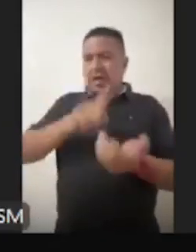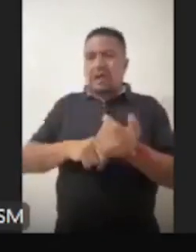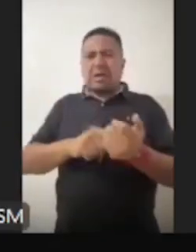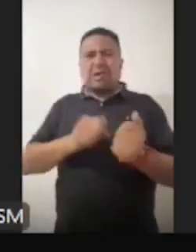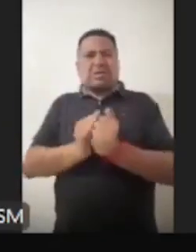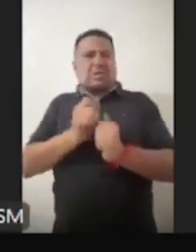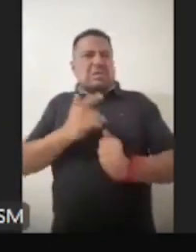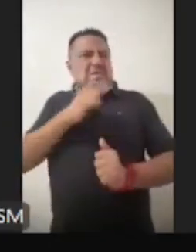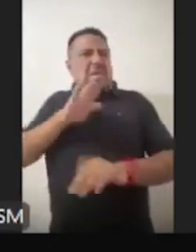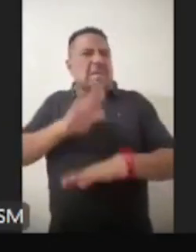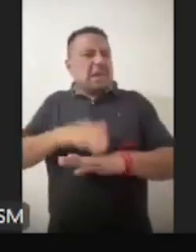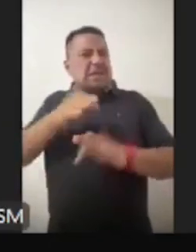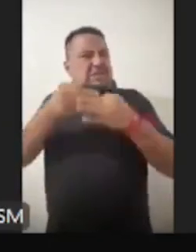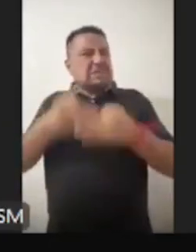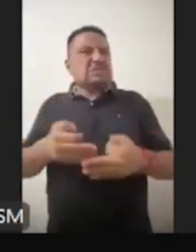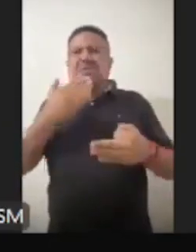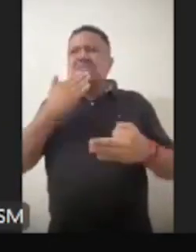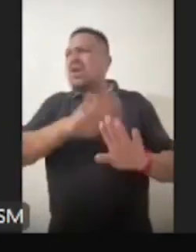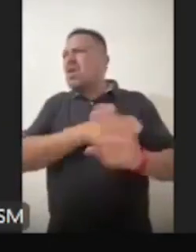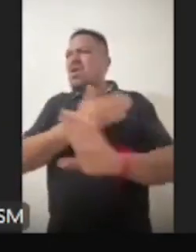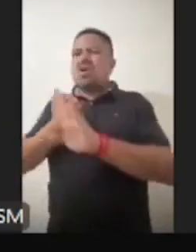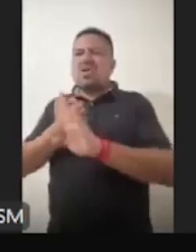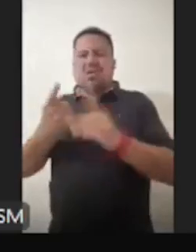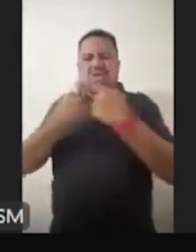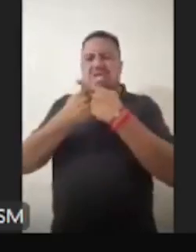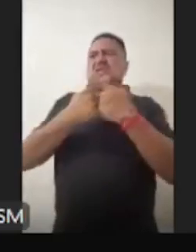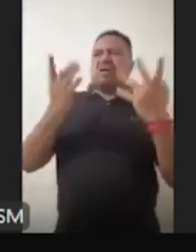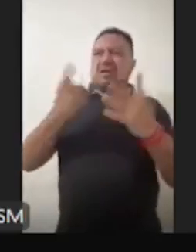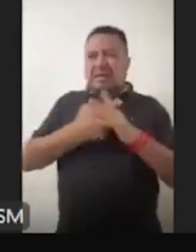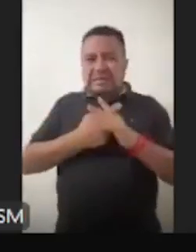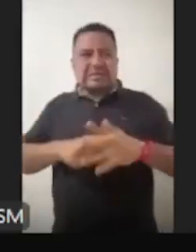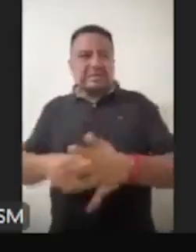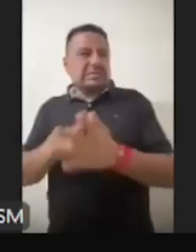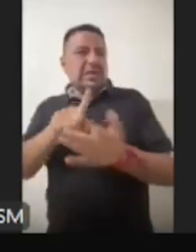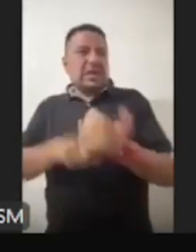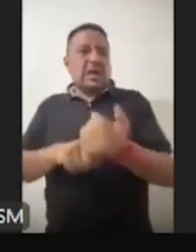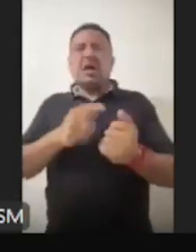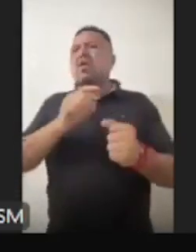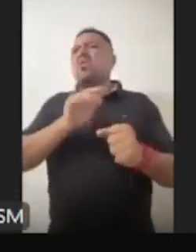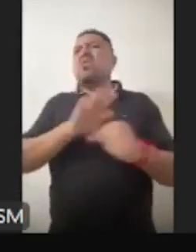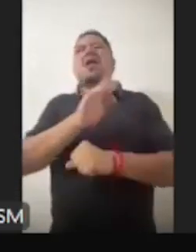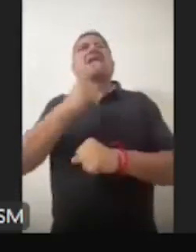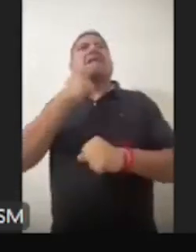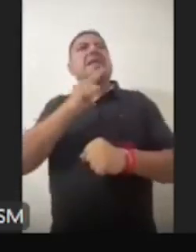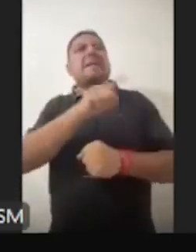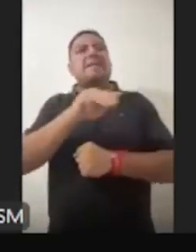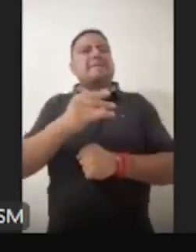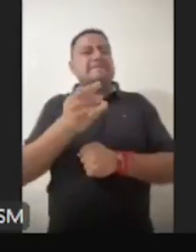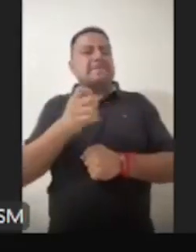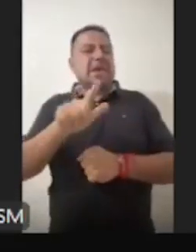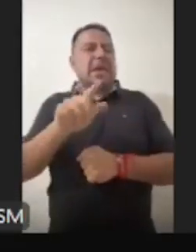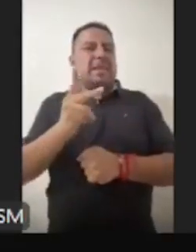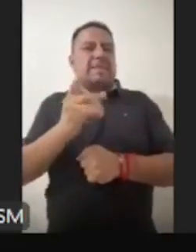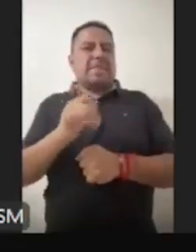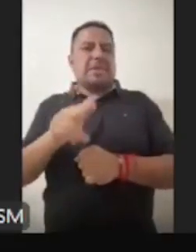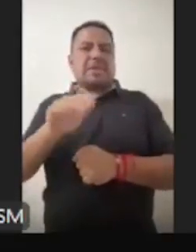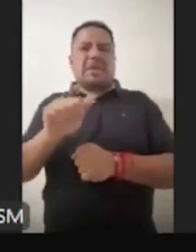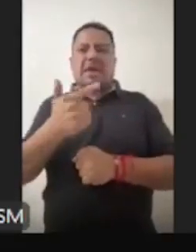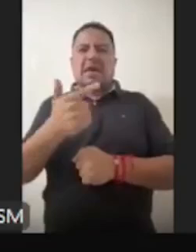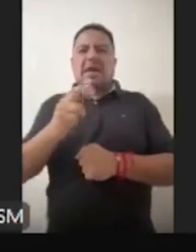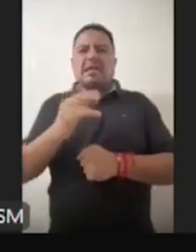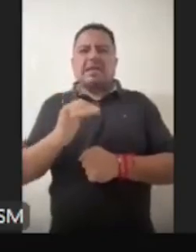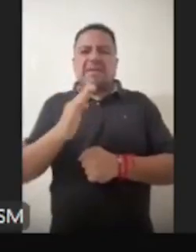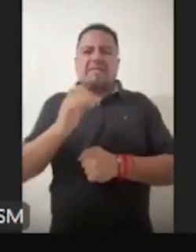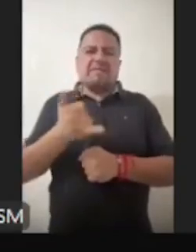vaga, imprecisa y contradictoria, ya que inicialmente atribuye los hechos al denunciado Miguel Ángel Piña Garibay, sin embargo